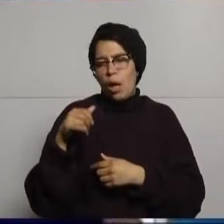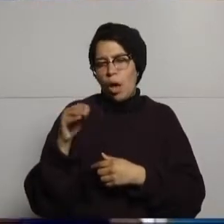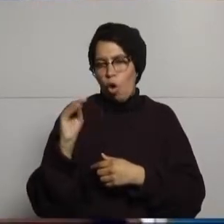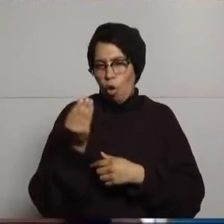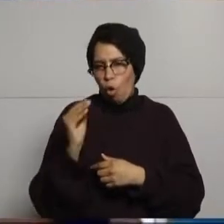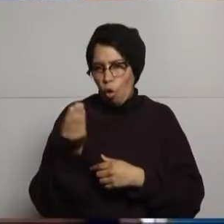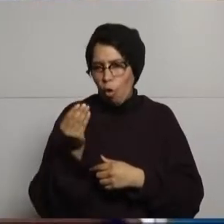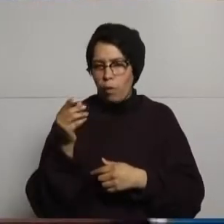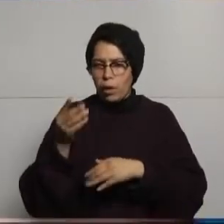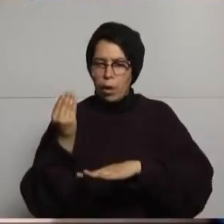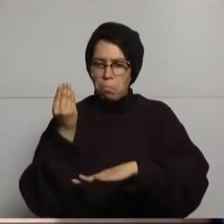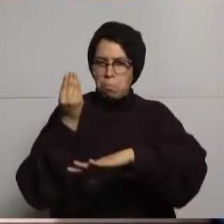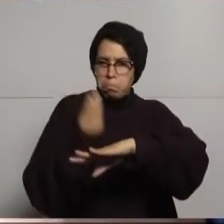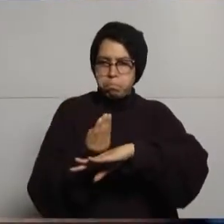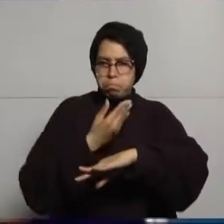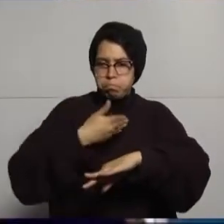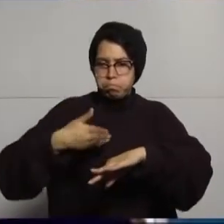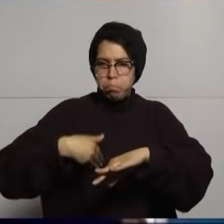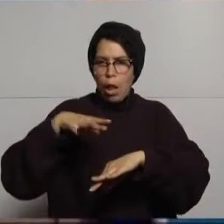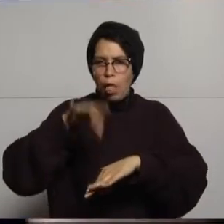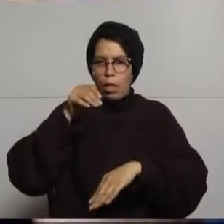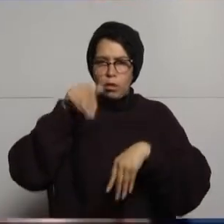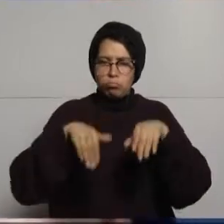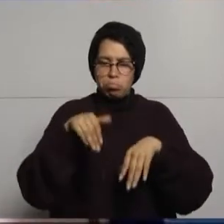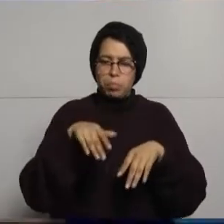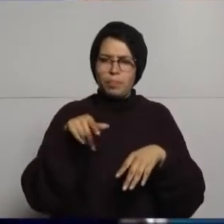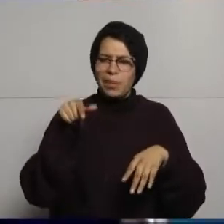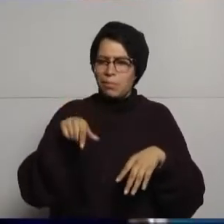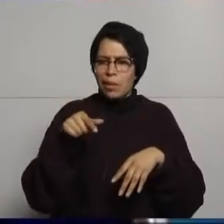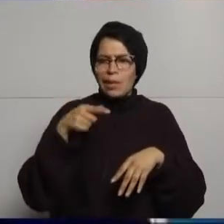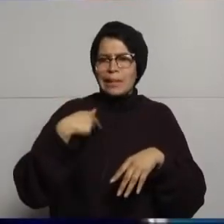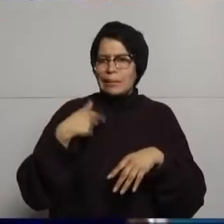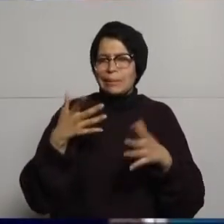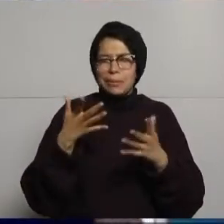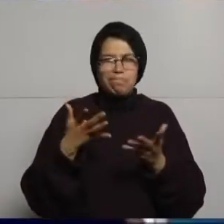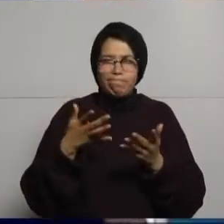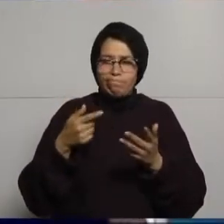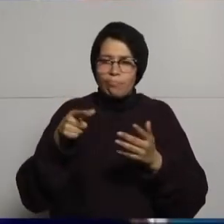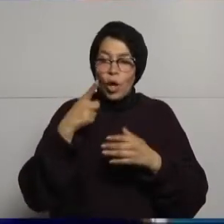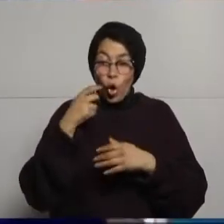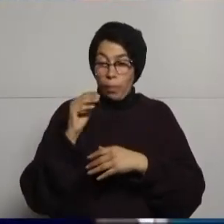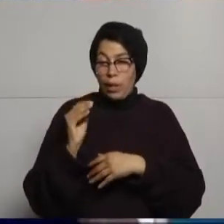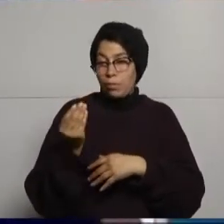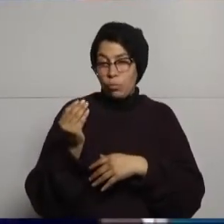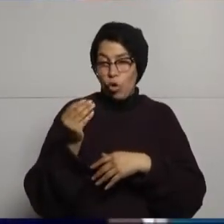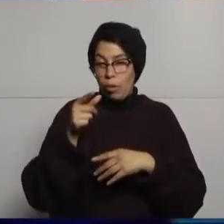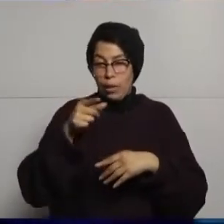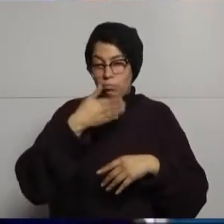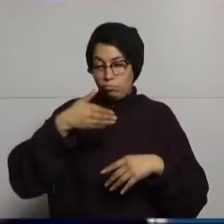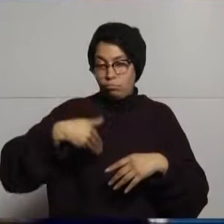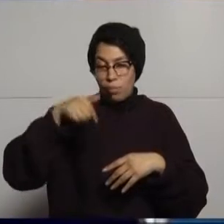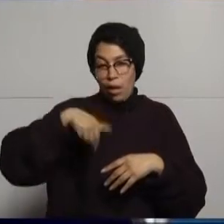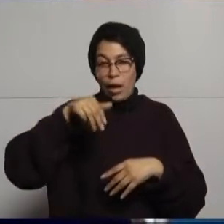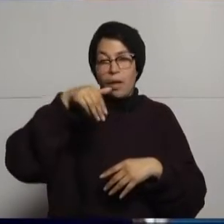promesa de ser candidato independiente, alternativo, pero en estos 7 meses se ha desnudado y la semana pasada se desnudó completamente. Es una